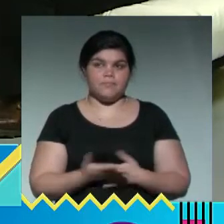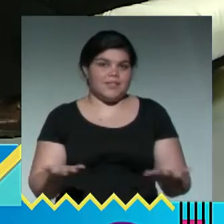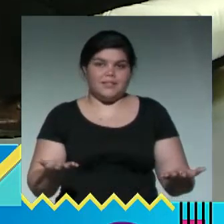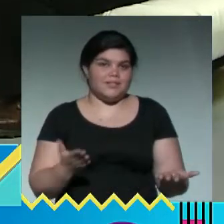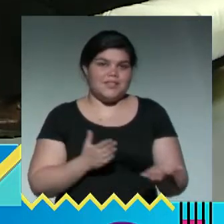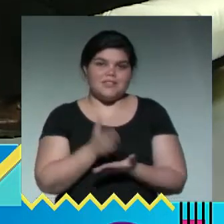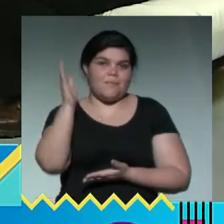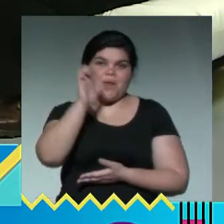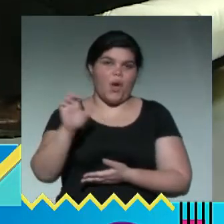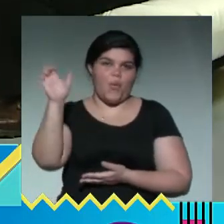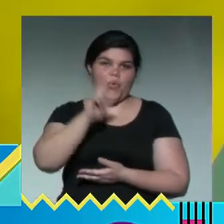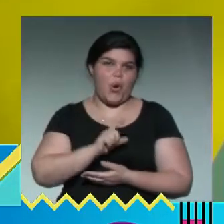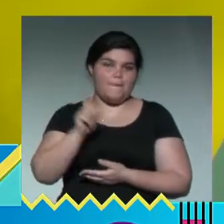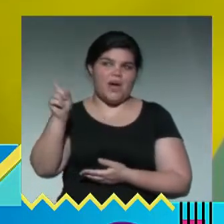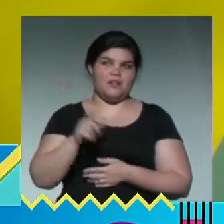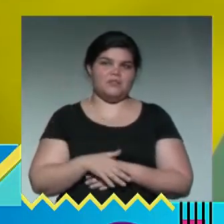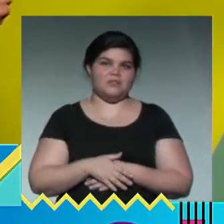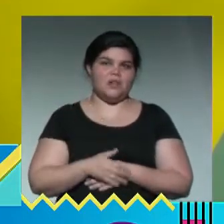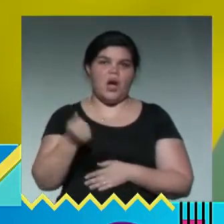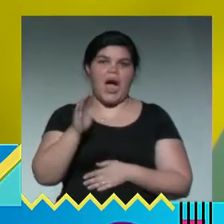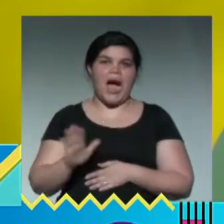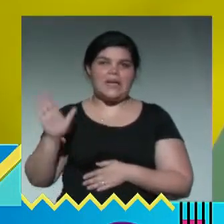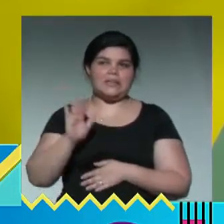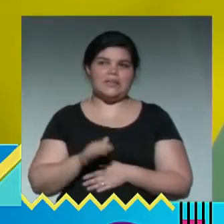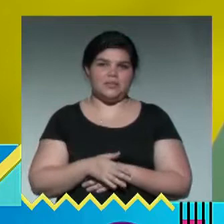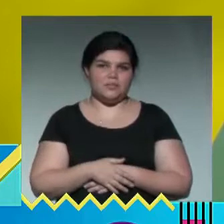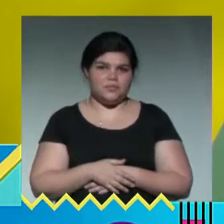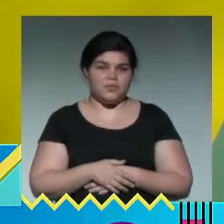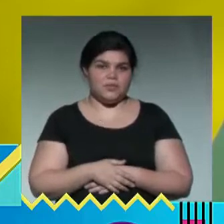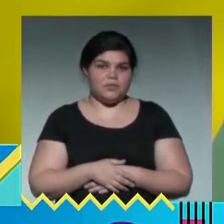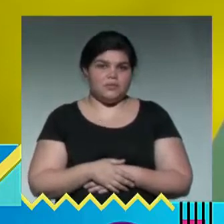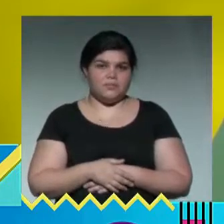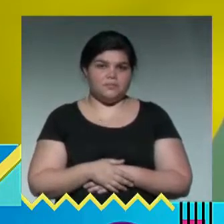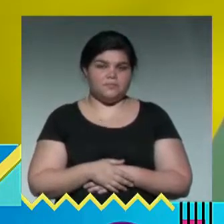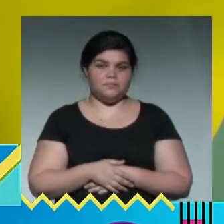descendientes de europeos o bueno, del Asia Menor, hablo de mi caso, por ejemplo, pero